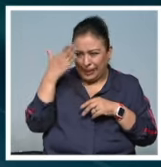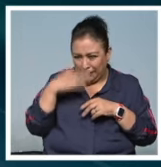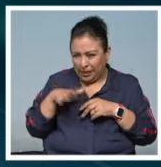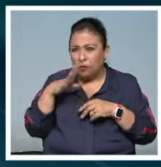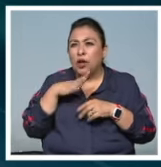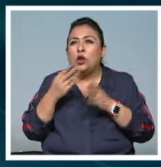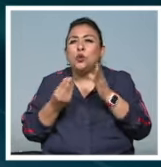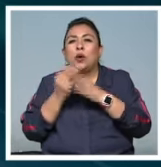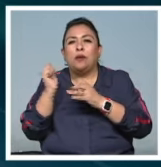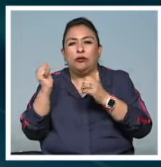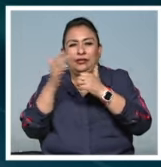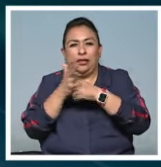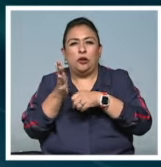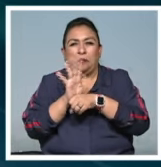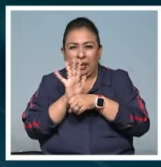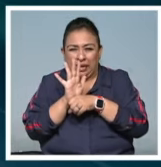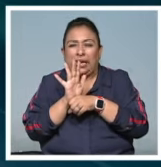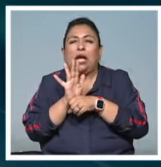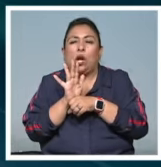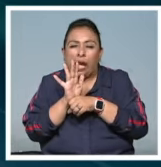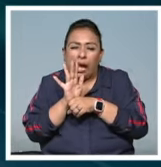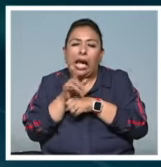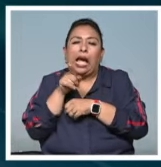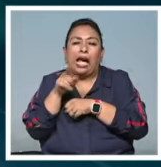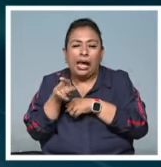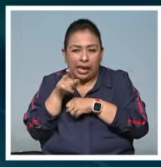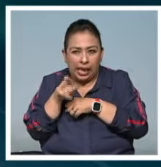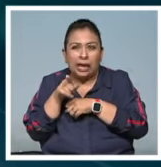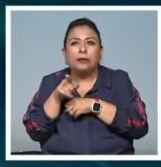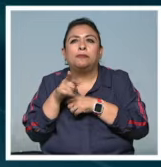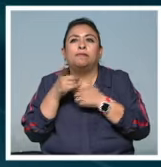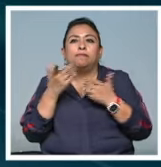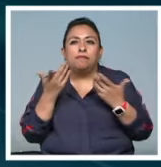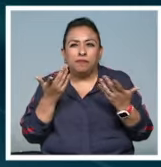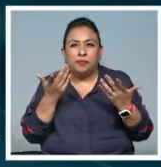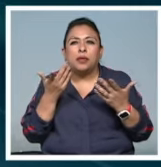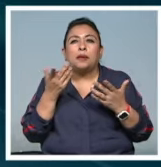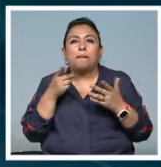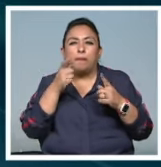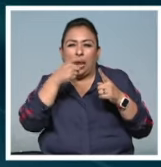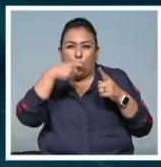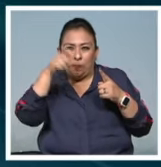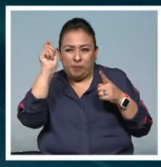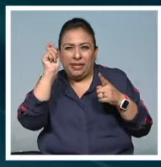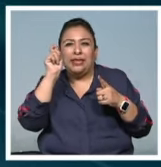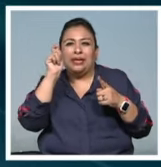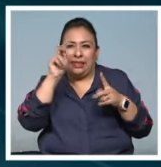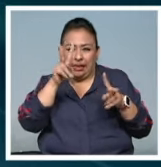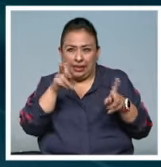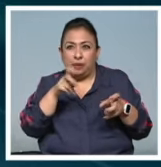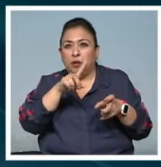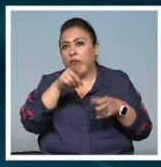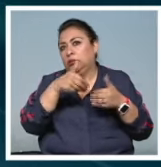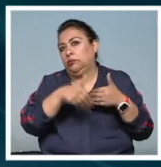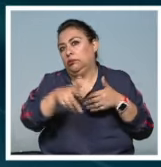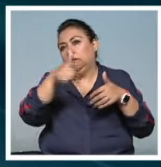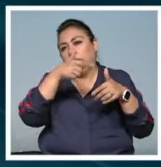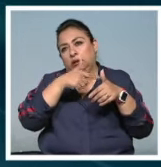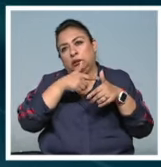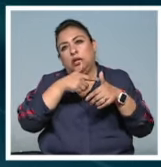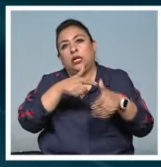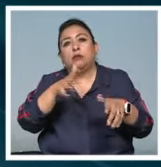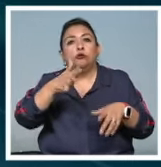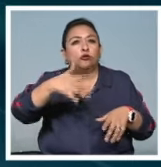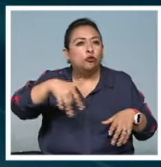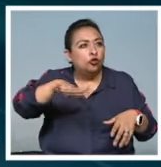iba a estrenar la película, entonces fue como, hay una pequeña palomita al respecto y de ahí pues nos seguimos con